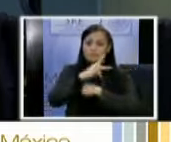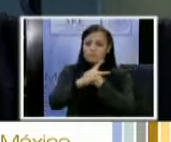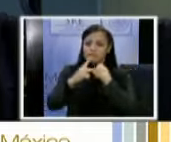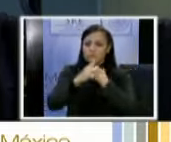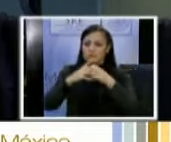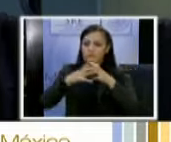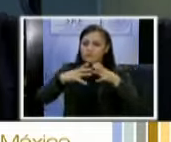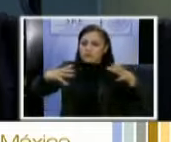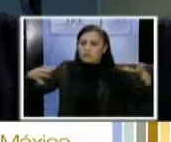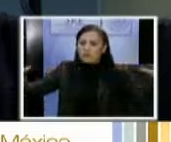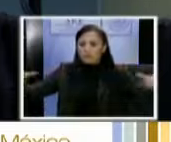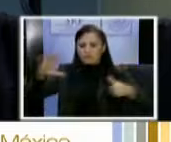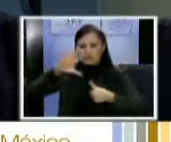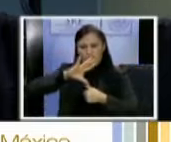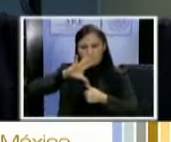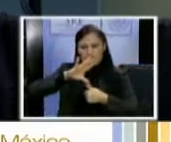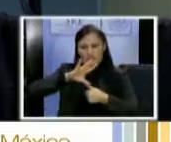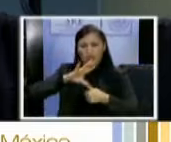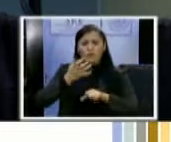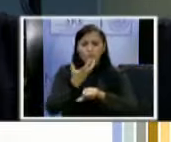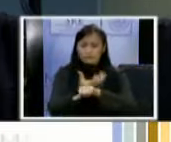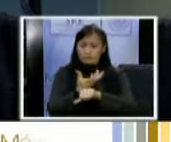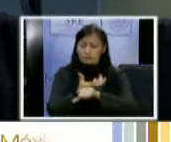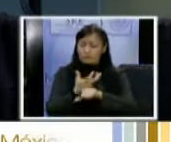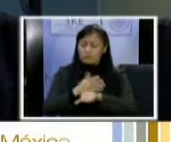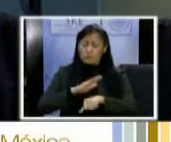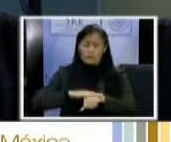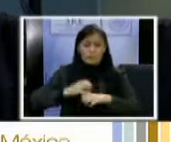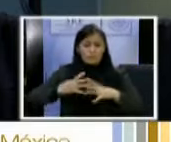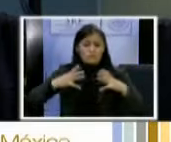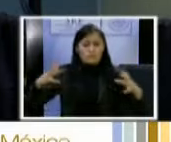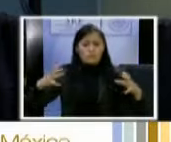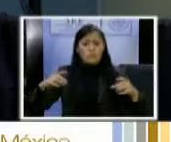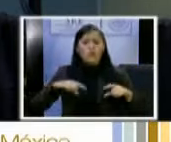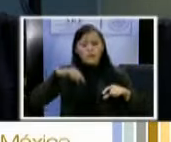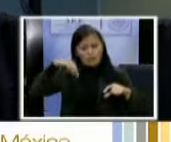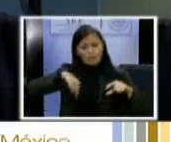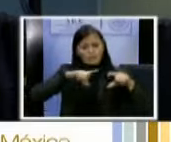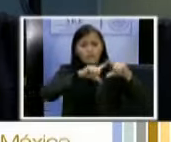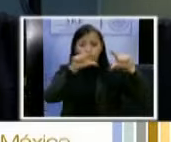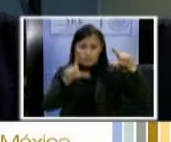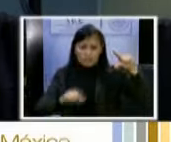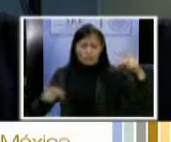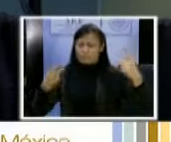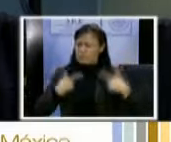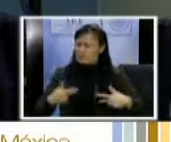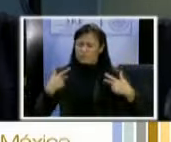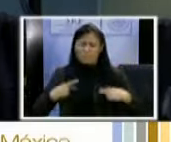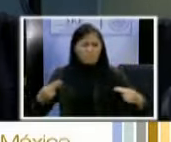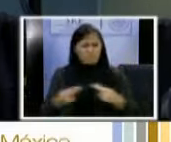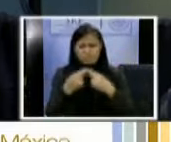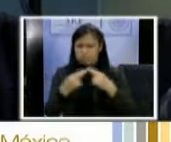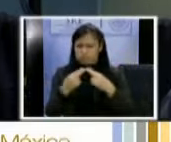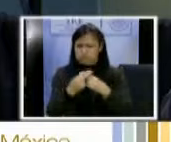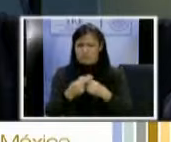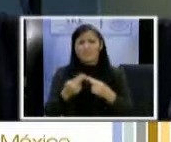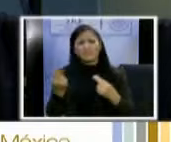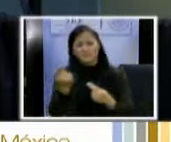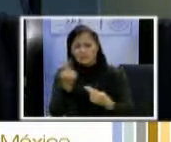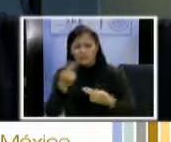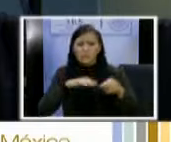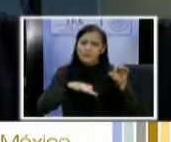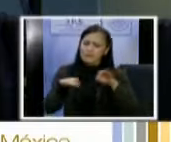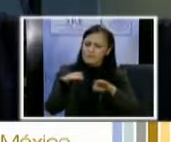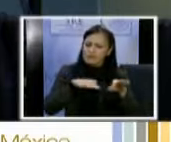deshabitado. Estados Unidos es el país más fuerte del mundo y nosotros tenemos una gran población que aparte requiere trabajo y tenemos que buscárselo dentro